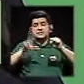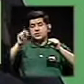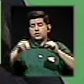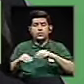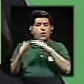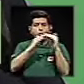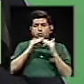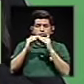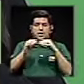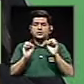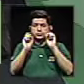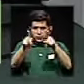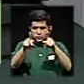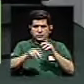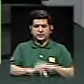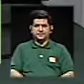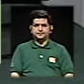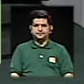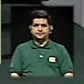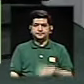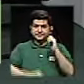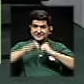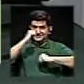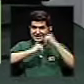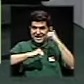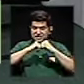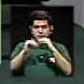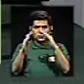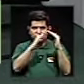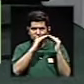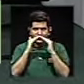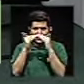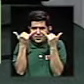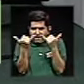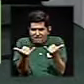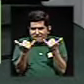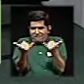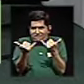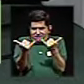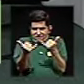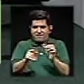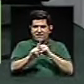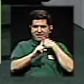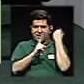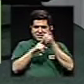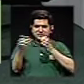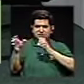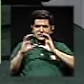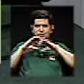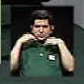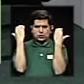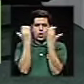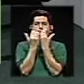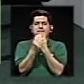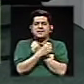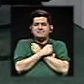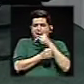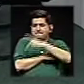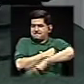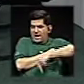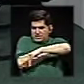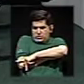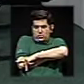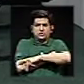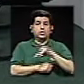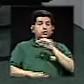ciudadanos y quedó una estructura de comunidad que es la cuestión de los comités patrióticos que